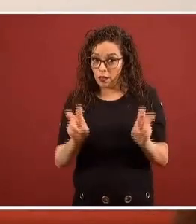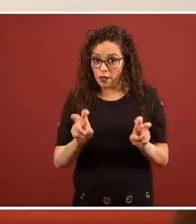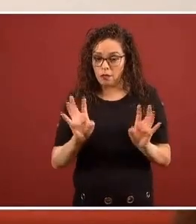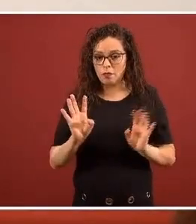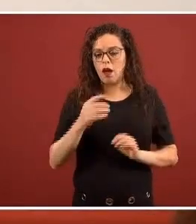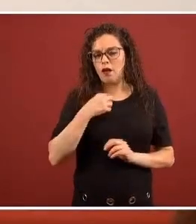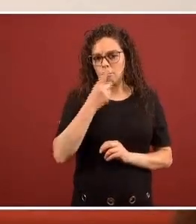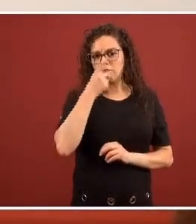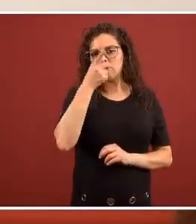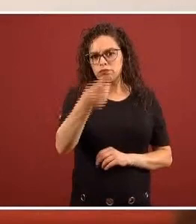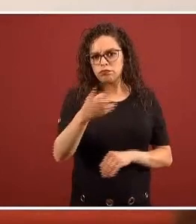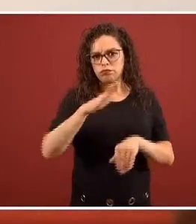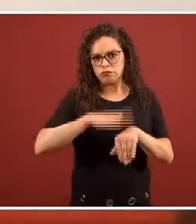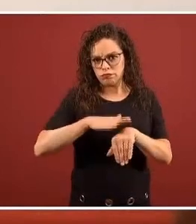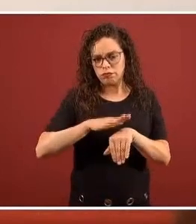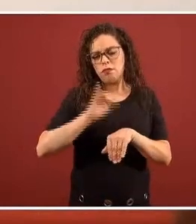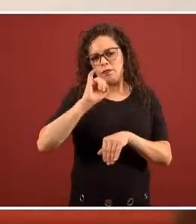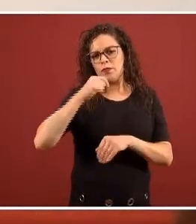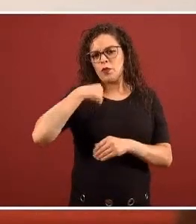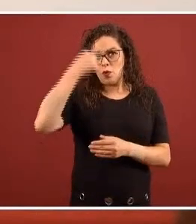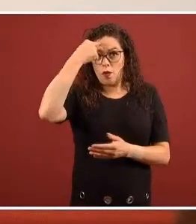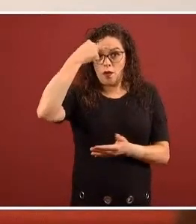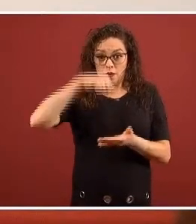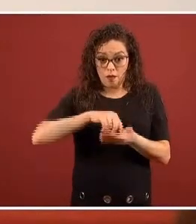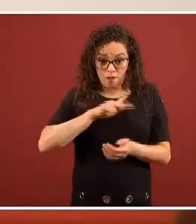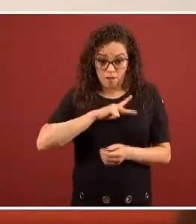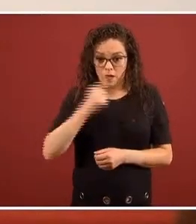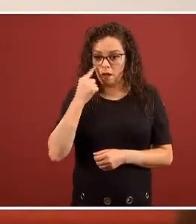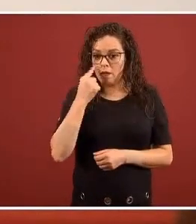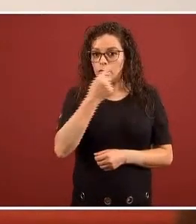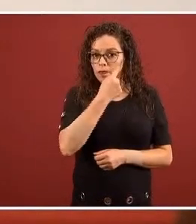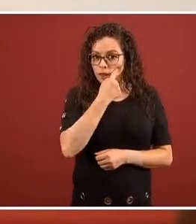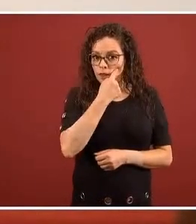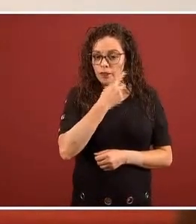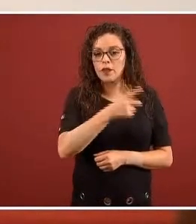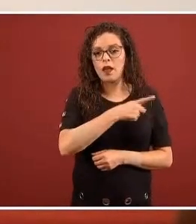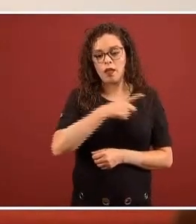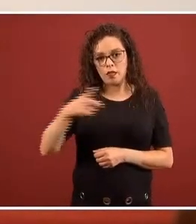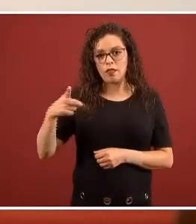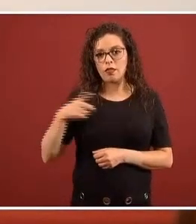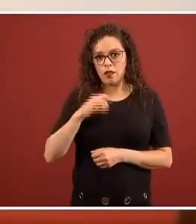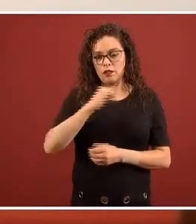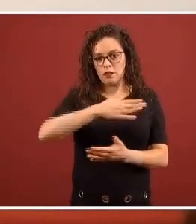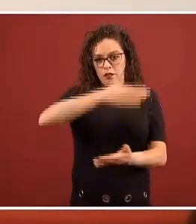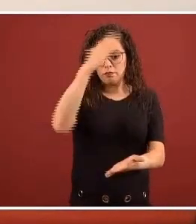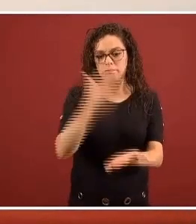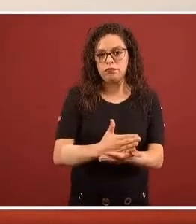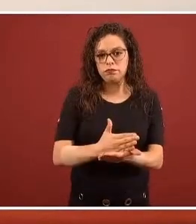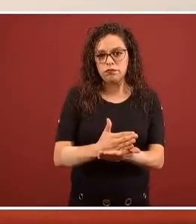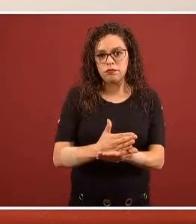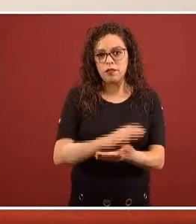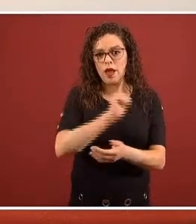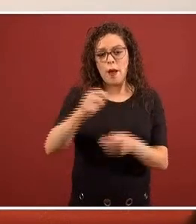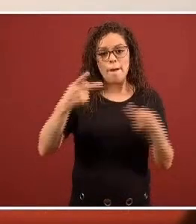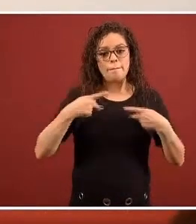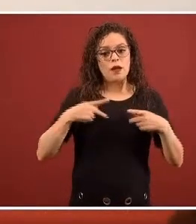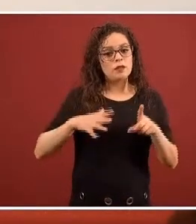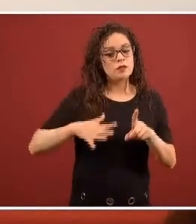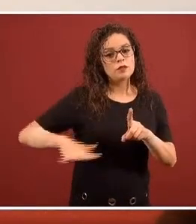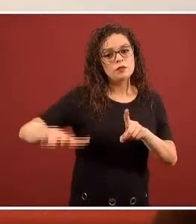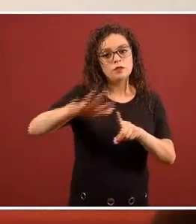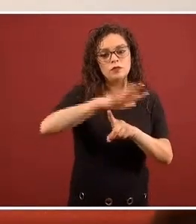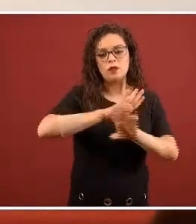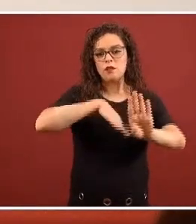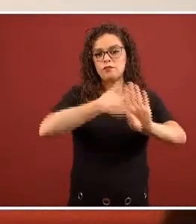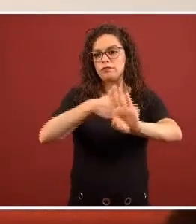yo lo que sí creo es que debe de haber pues un límite para la población que está atentando contra